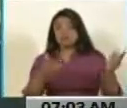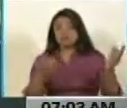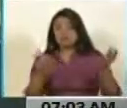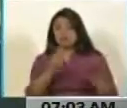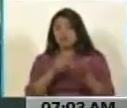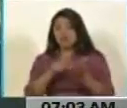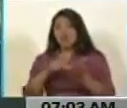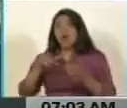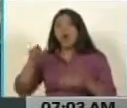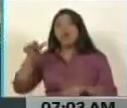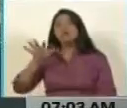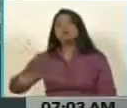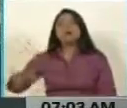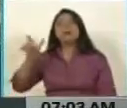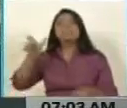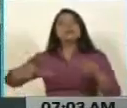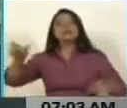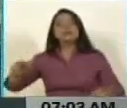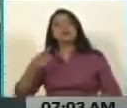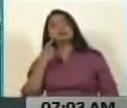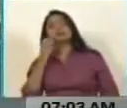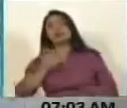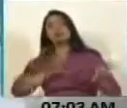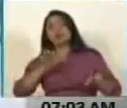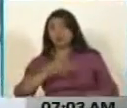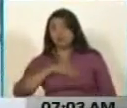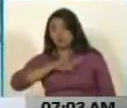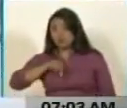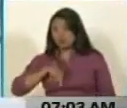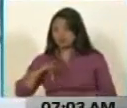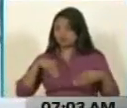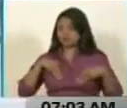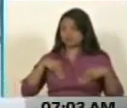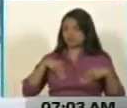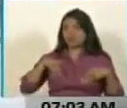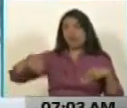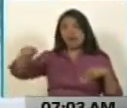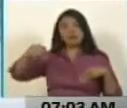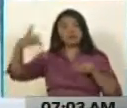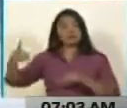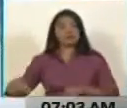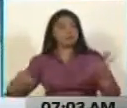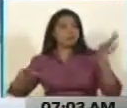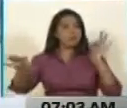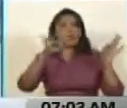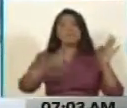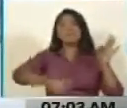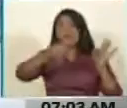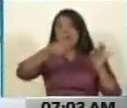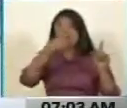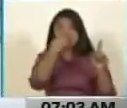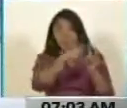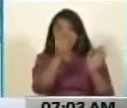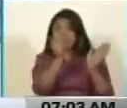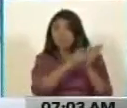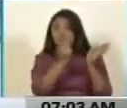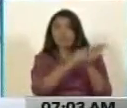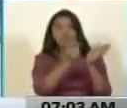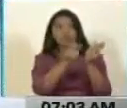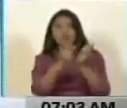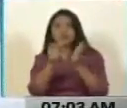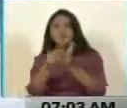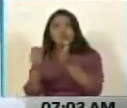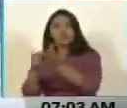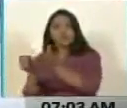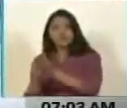jurado nacional e internacional que no participamos nosotros, y aquellas agrupaciones que tuvieron mayor puntuación, porque se hizo a través de votación, fueron las seleccionadas,